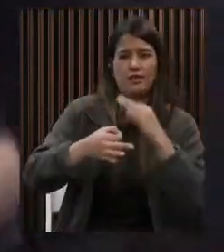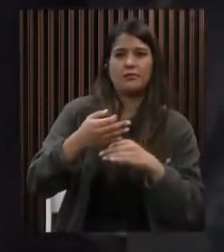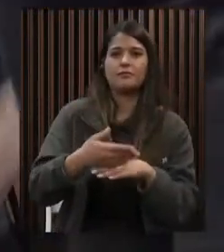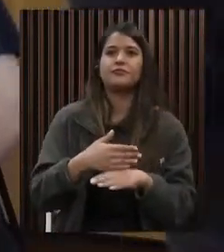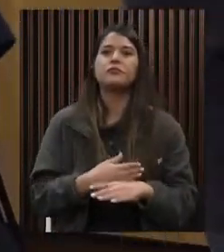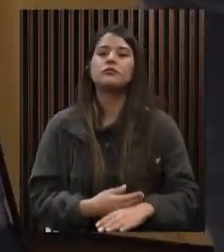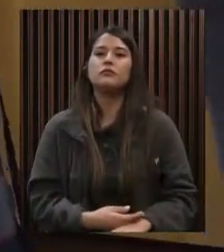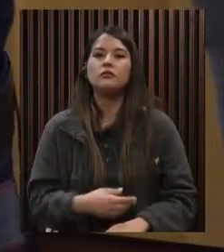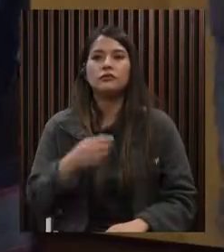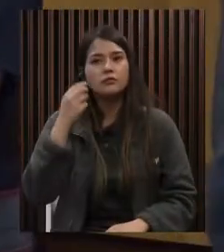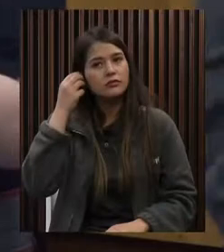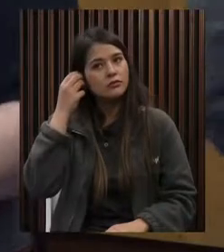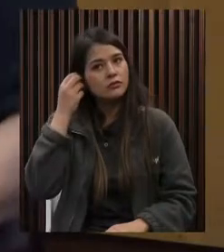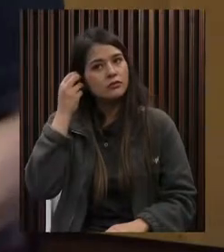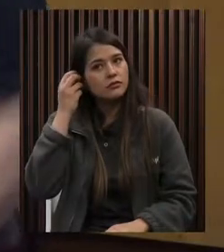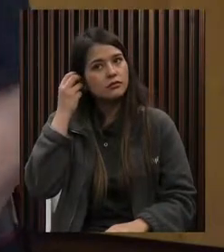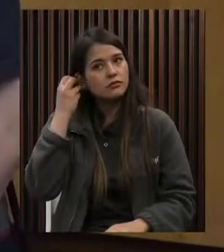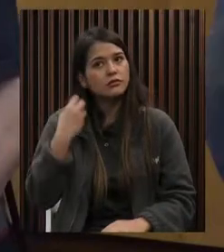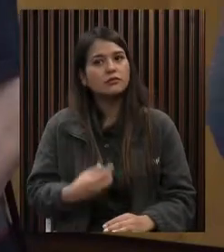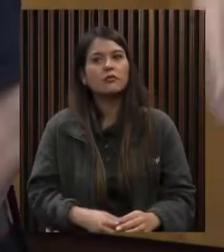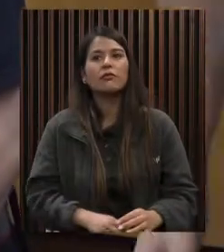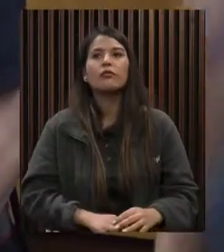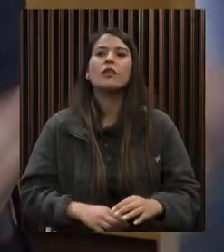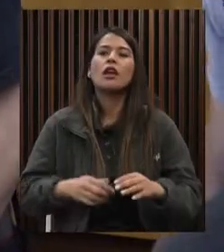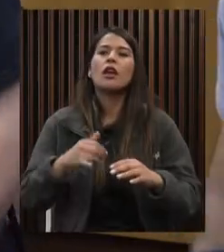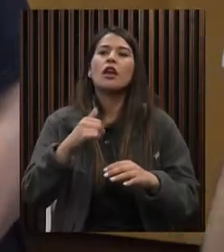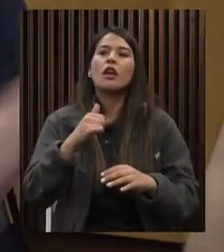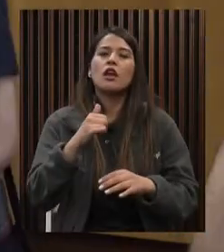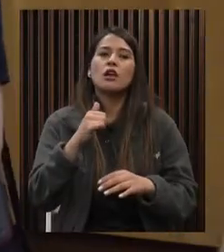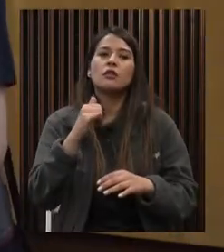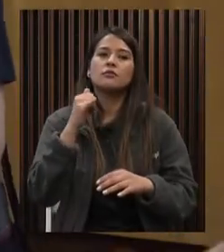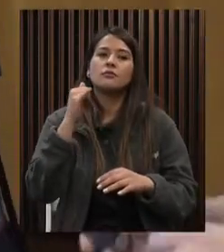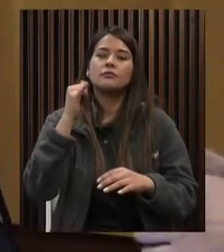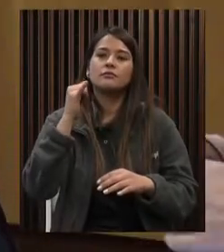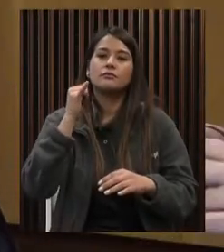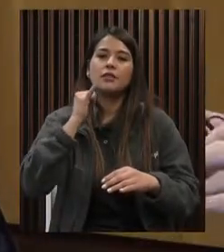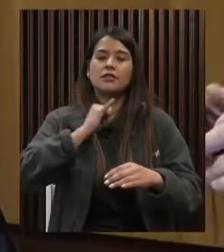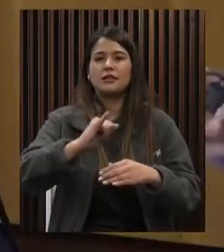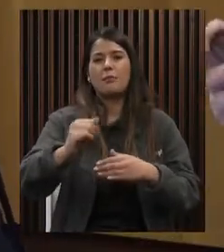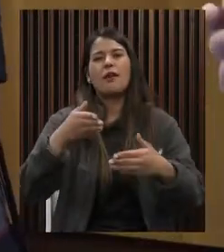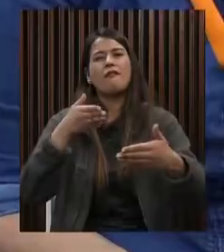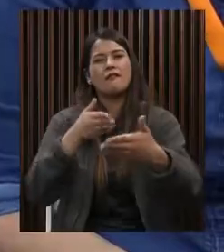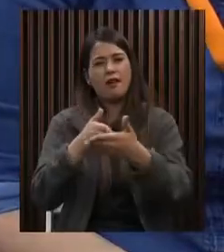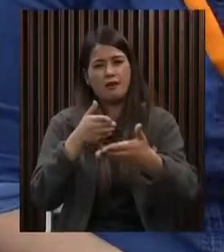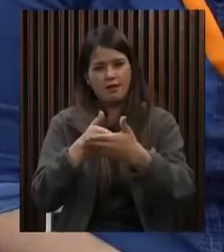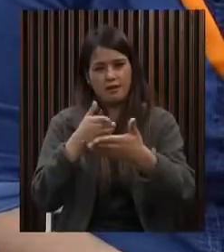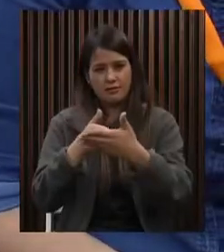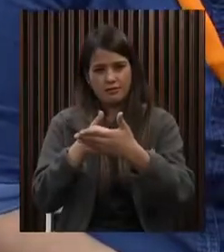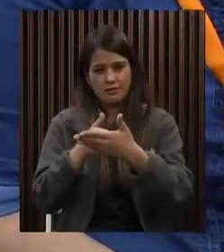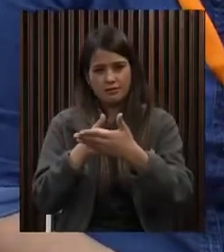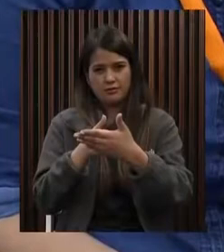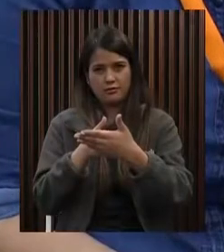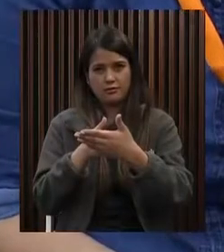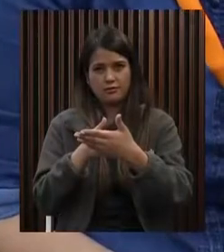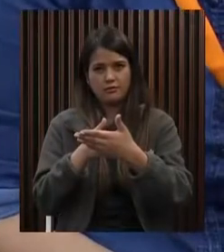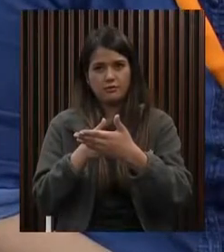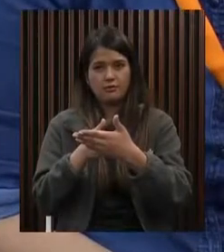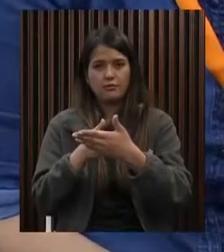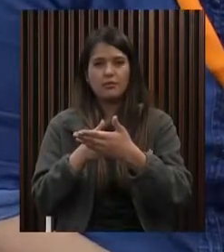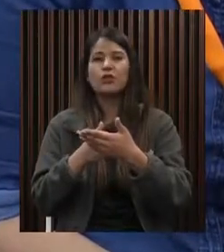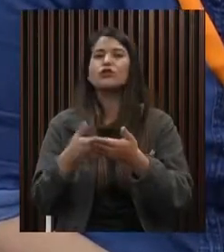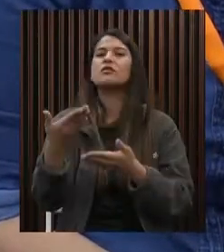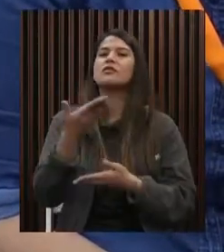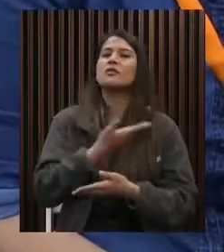Bueno, no tengo una solución, siempre están las barreras primero, pero yo tengo un amigo